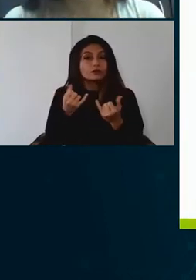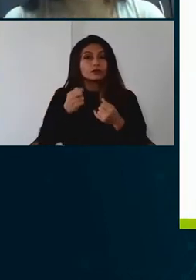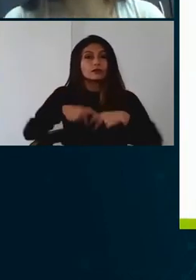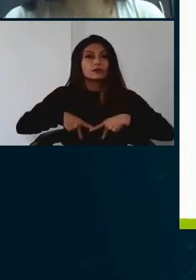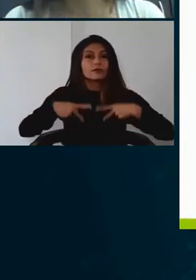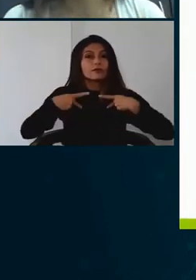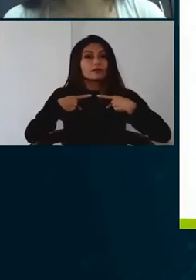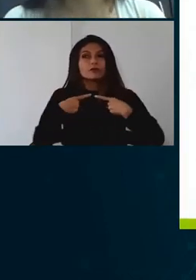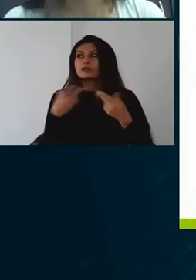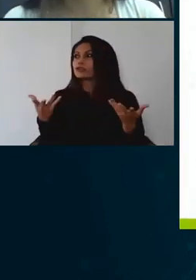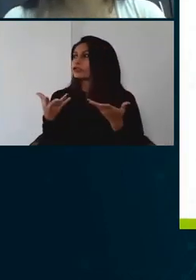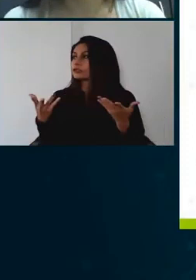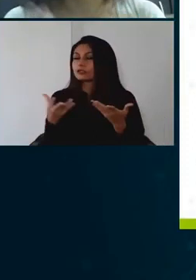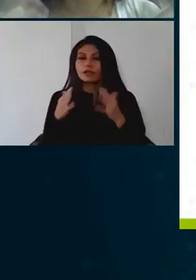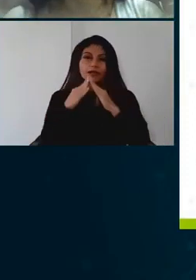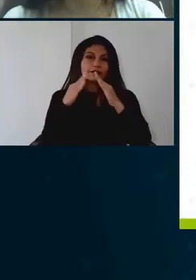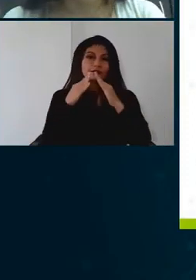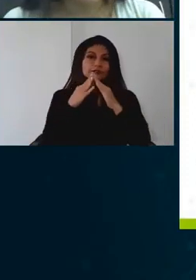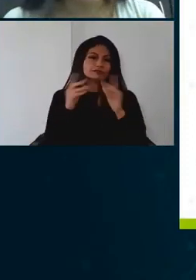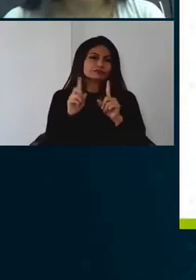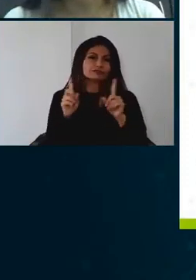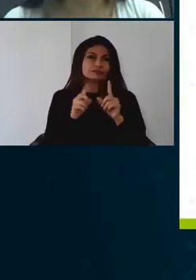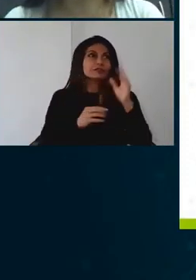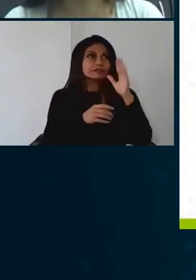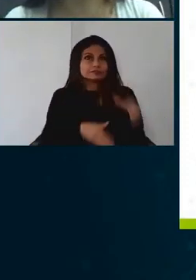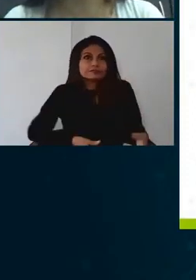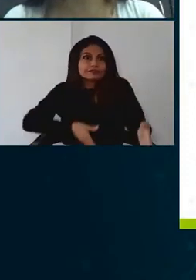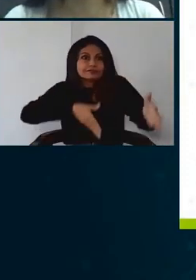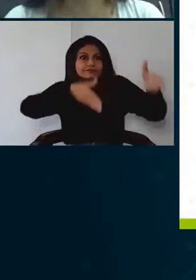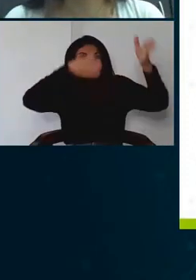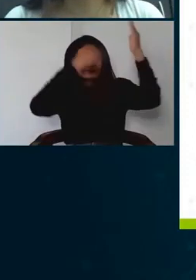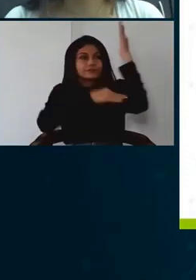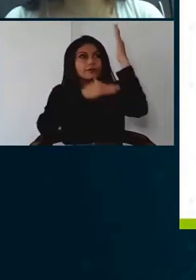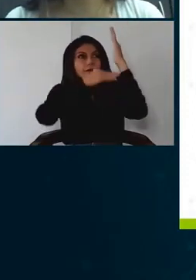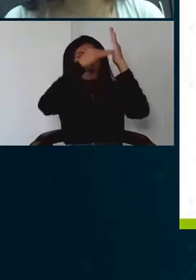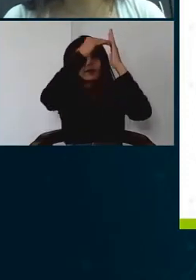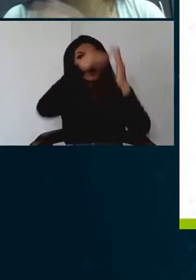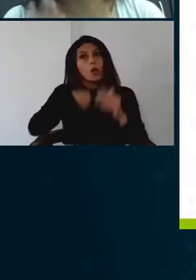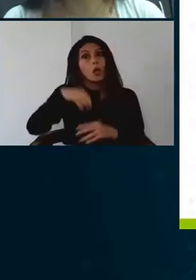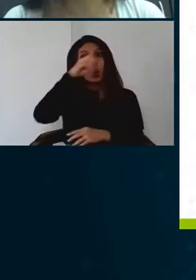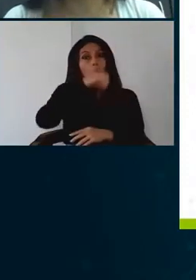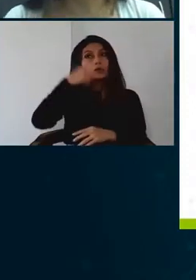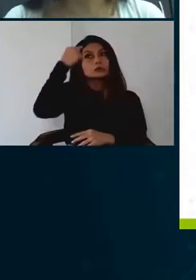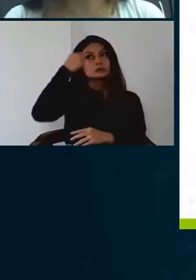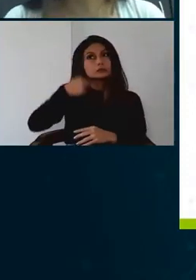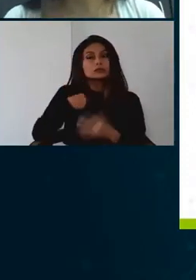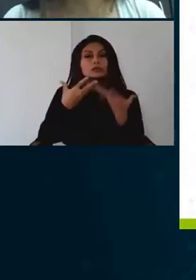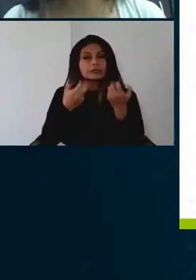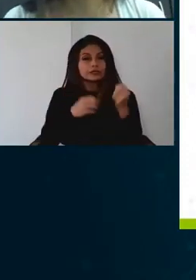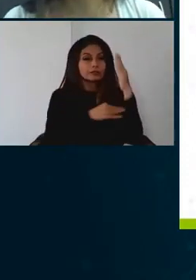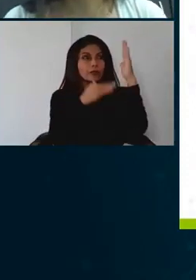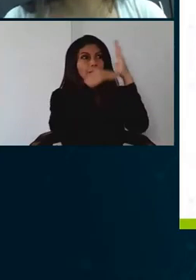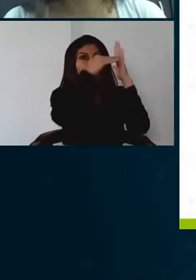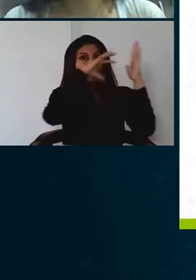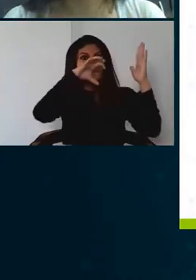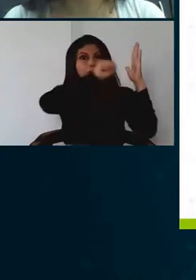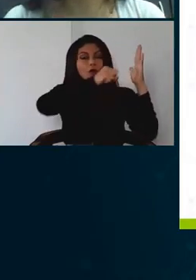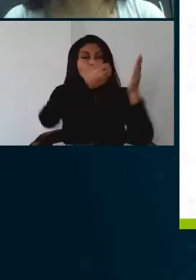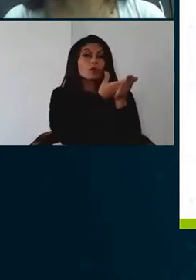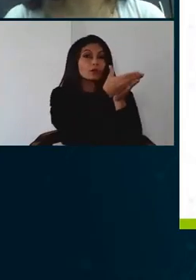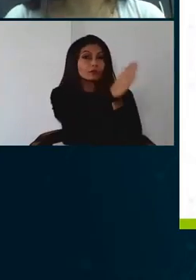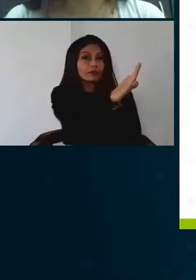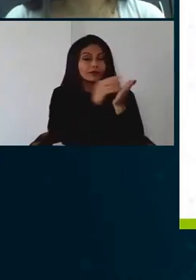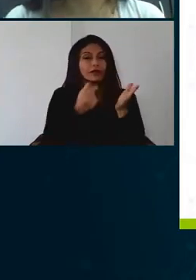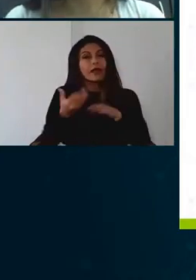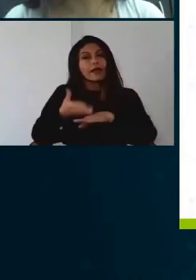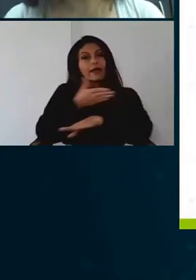un edificio o que estemos pensando en adquirir una vivienda, un apartamento. ¿Cierto? Para que empezamos a